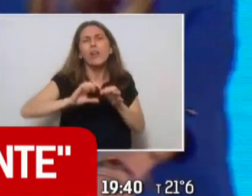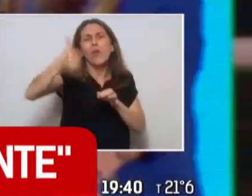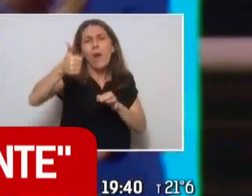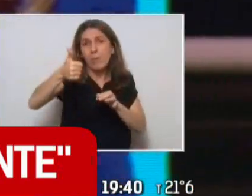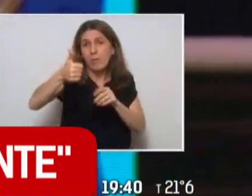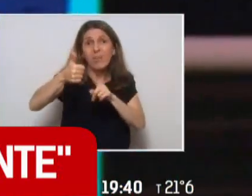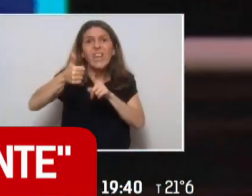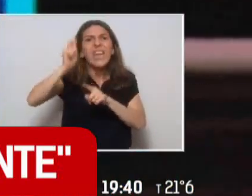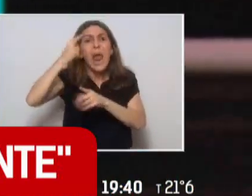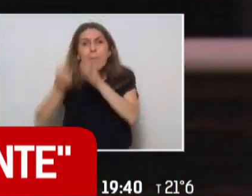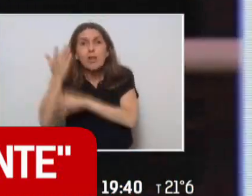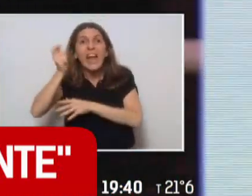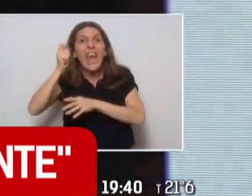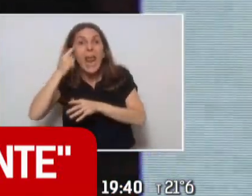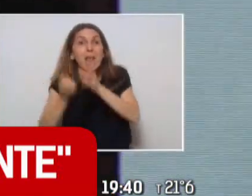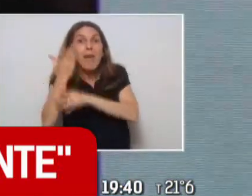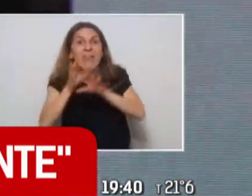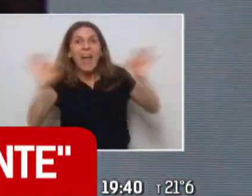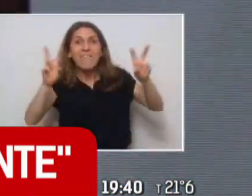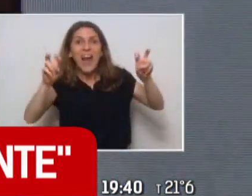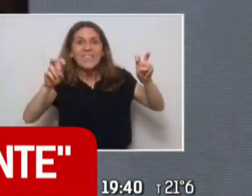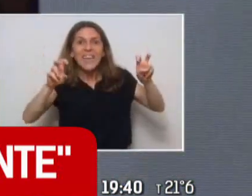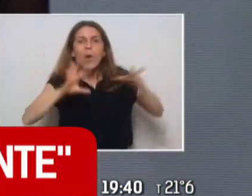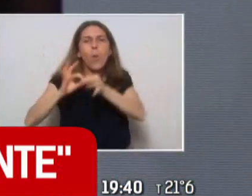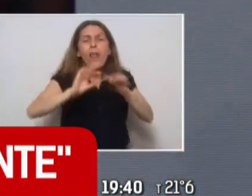sabio, fue definitivamente sabio.